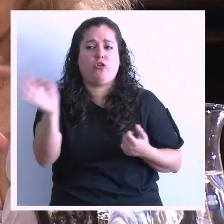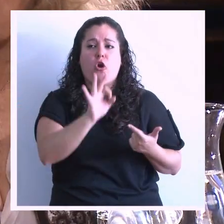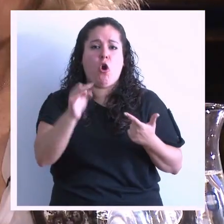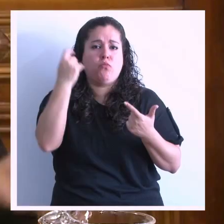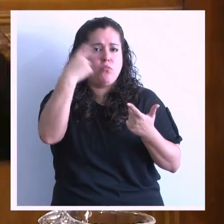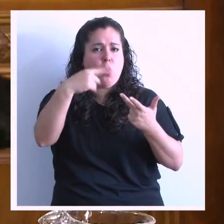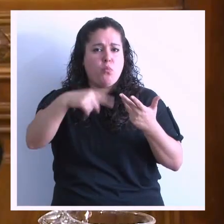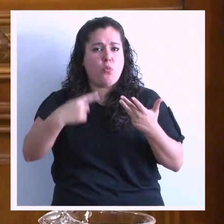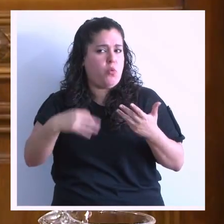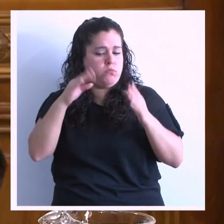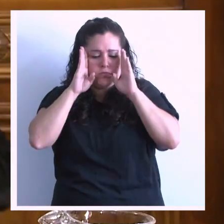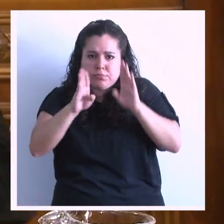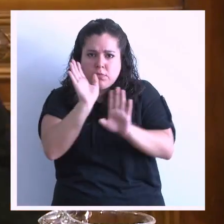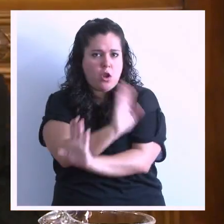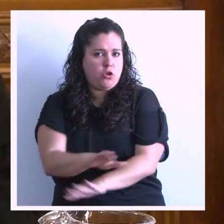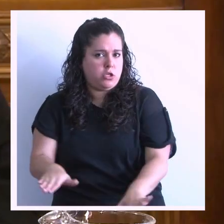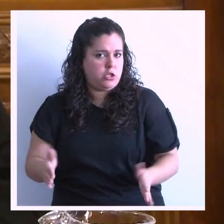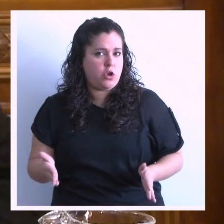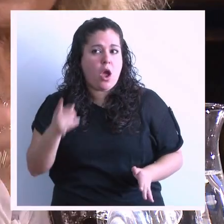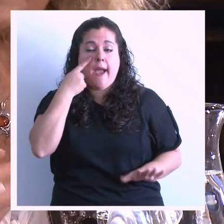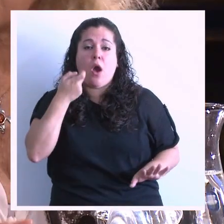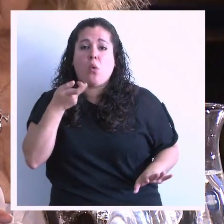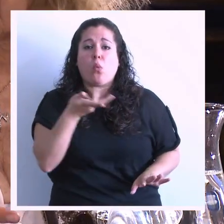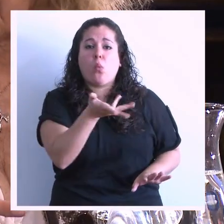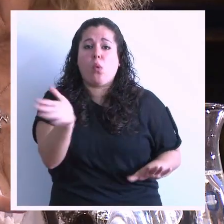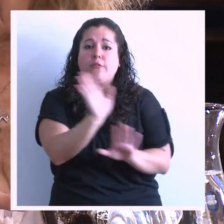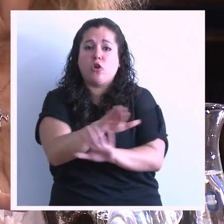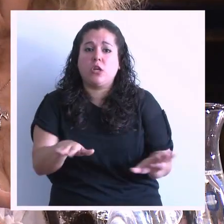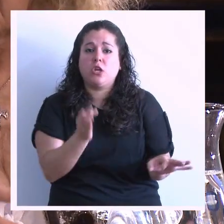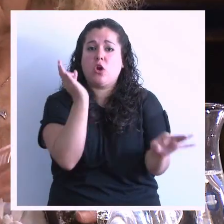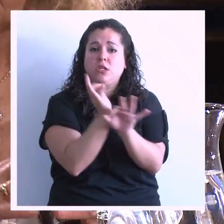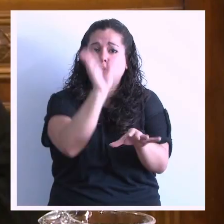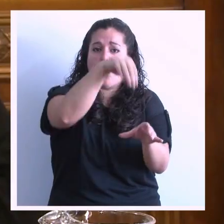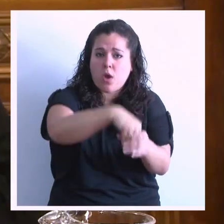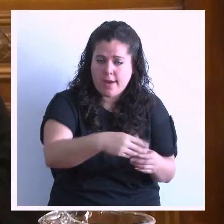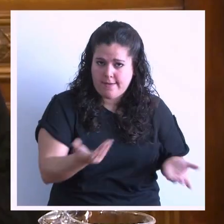cierto tipo de... Claro, pero tiene que volver entonces a vuelve diputados. Acá y es muy sencillo el trámite. Bien,